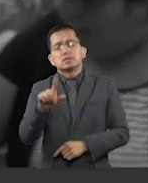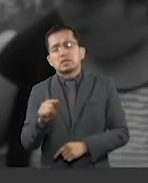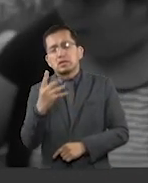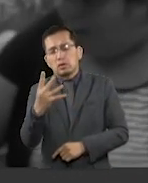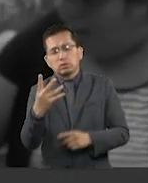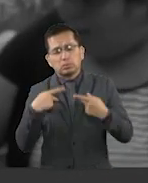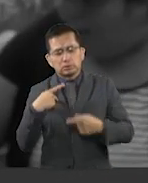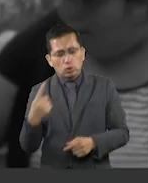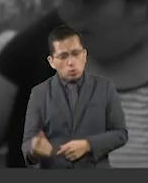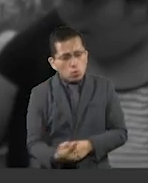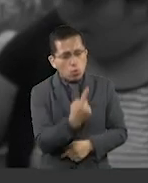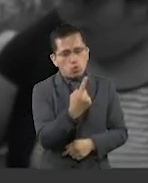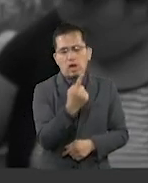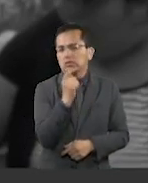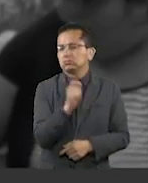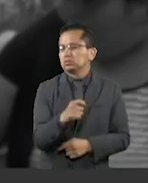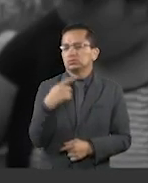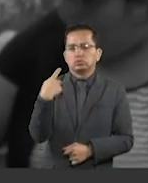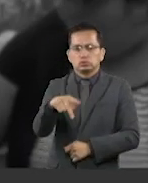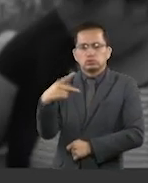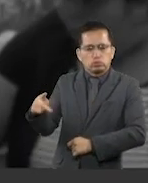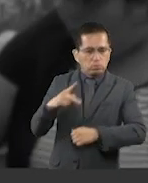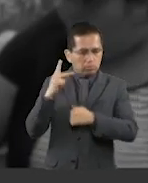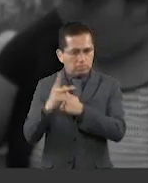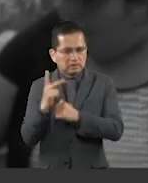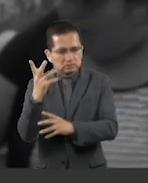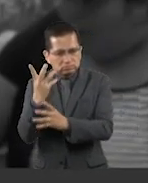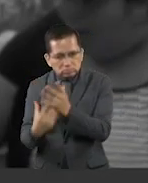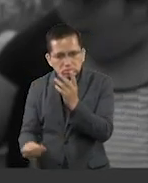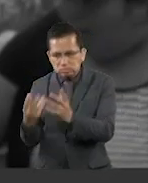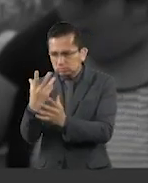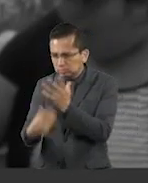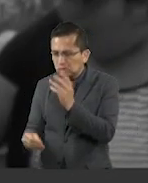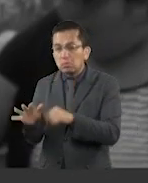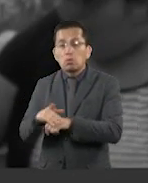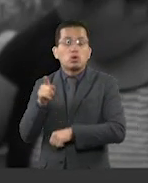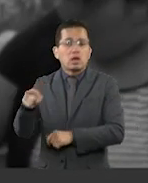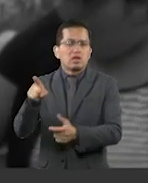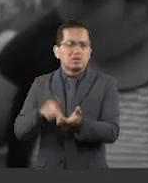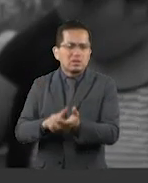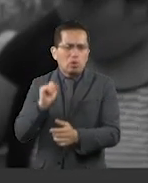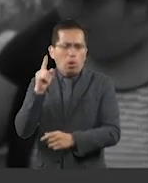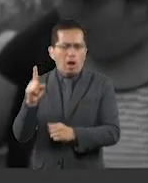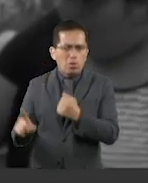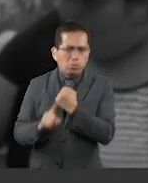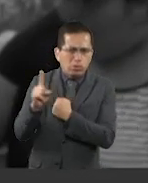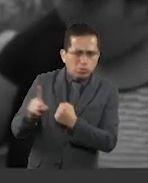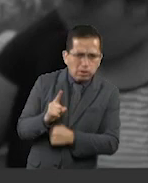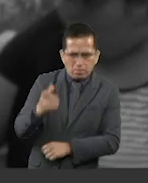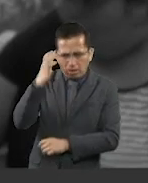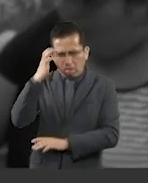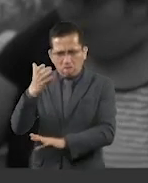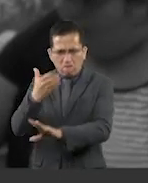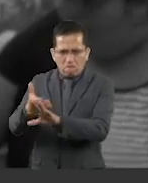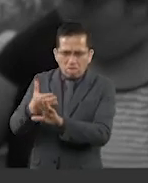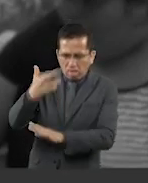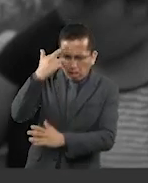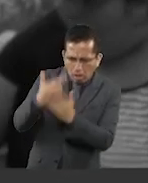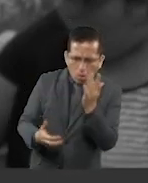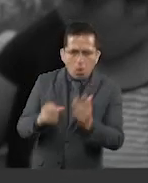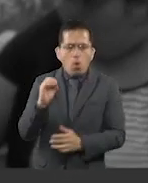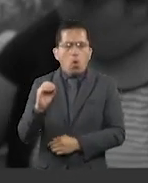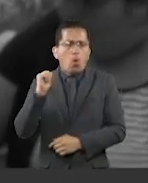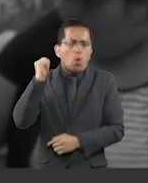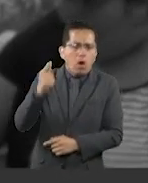globo abandonaron sus países como resultado de conflictos persecución y también desastres naturales el derecho